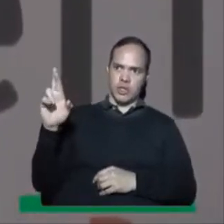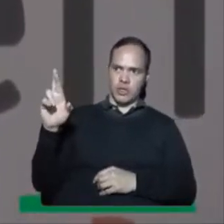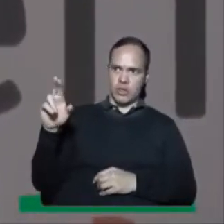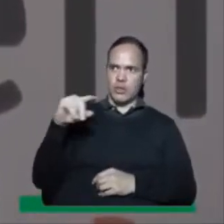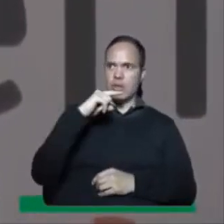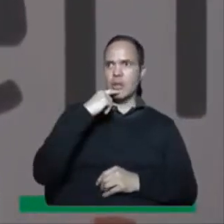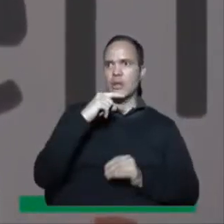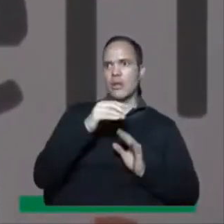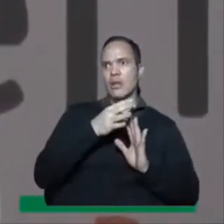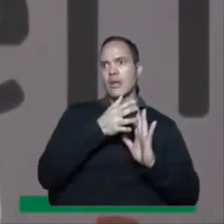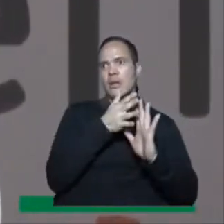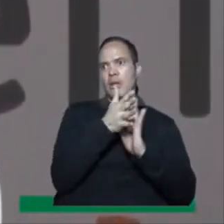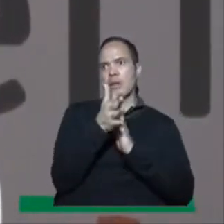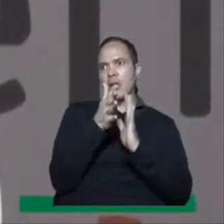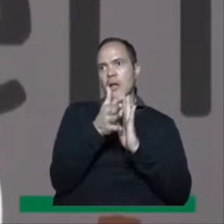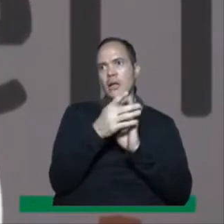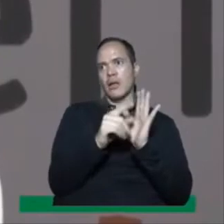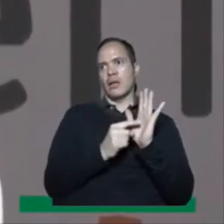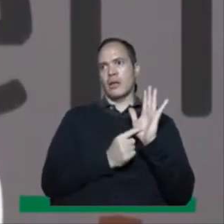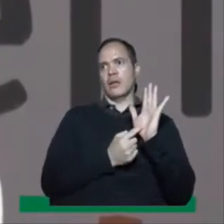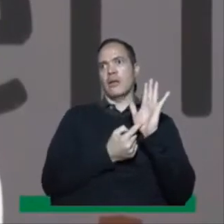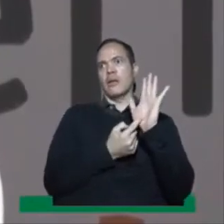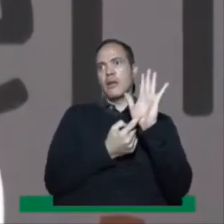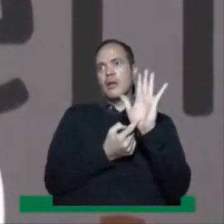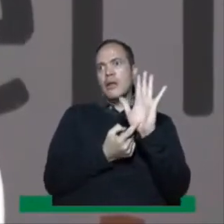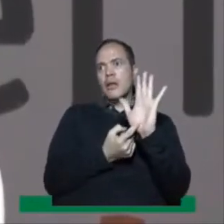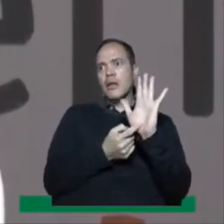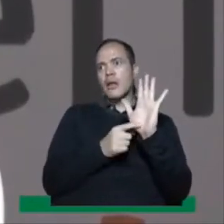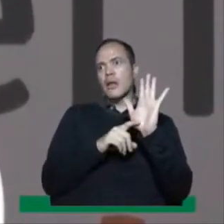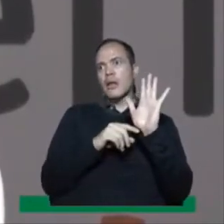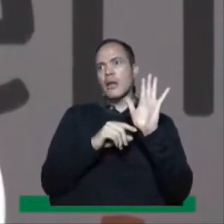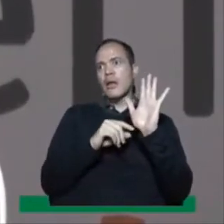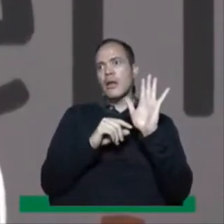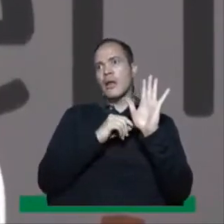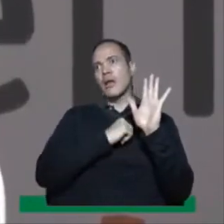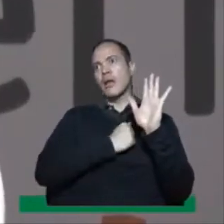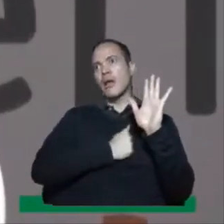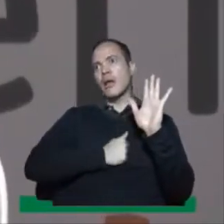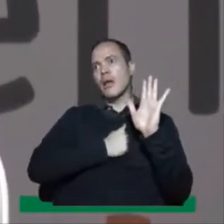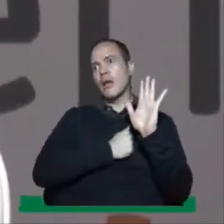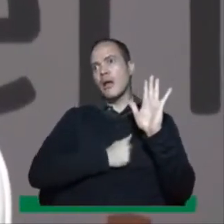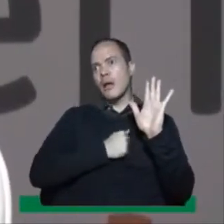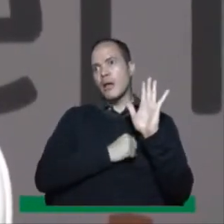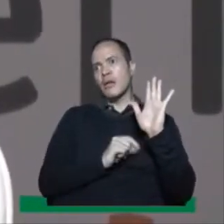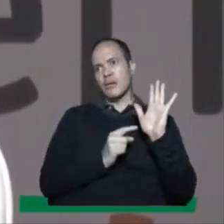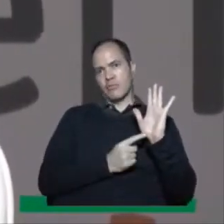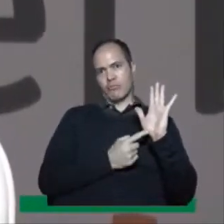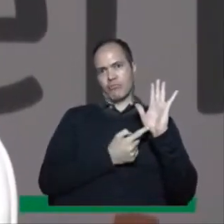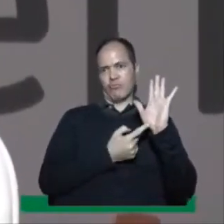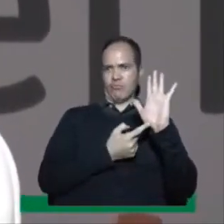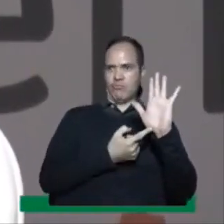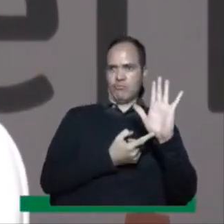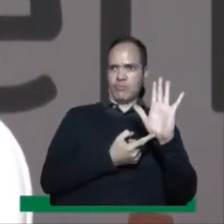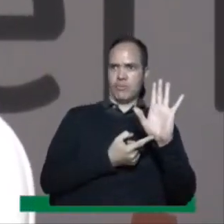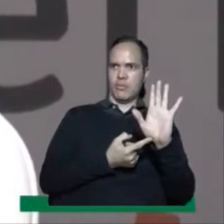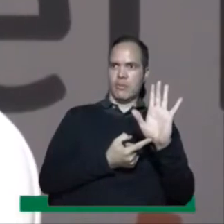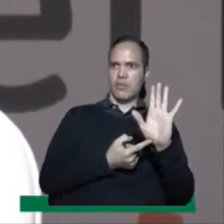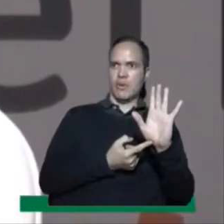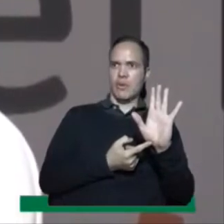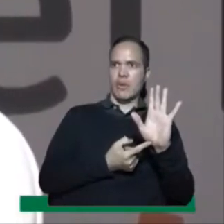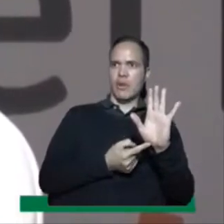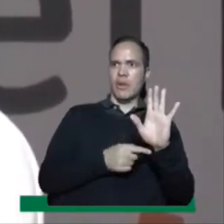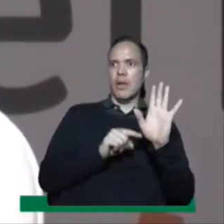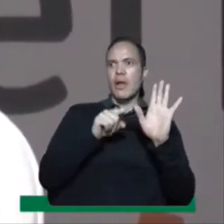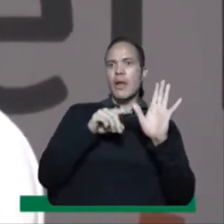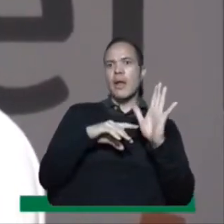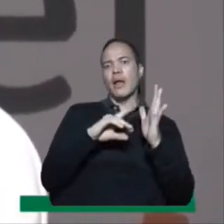dejar acá tengo un kit para que me entregue otro de expositores un diccionario